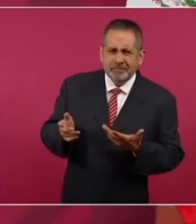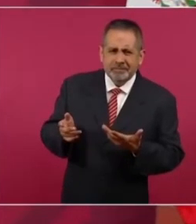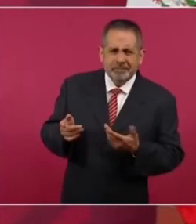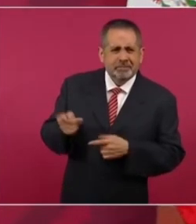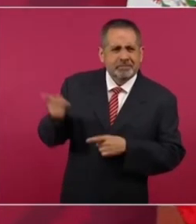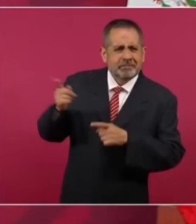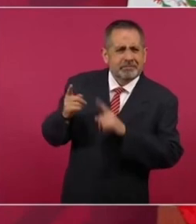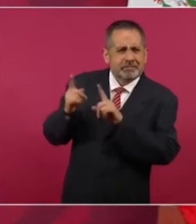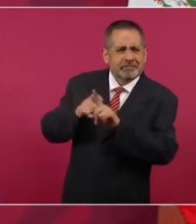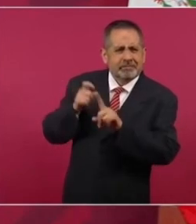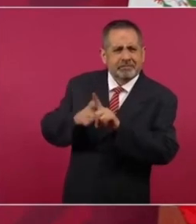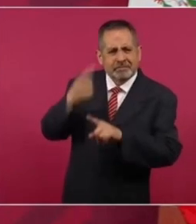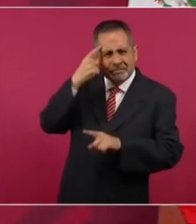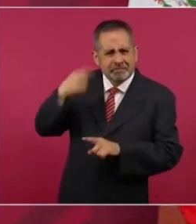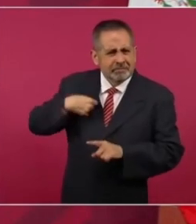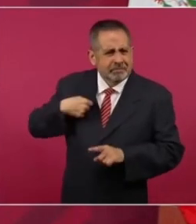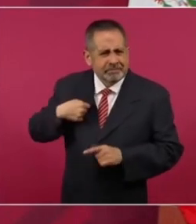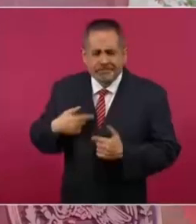Y